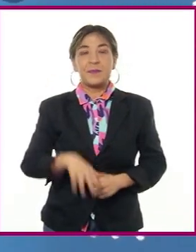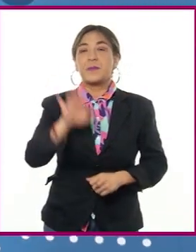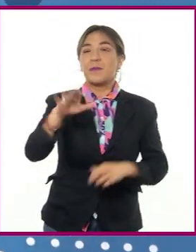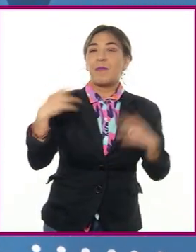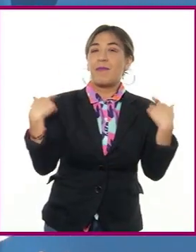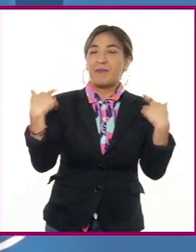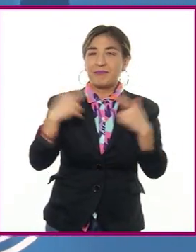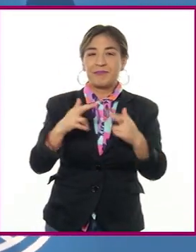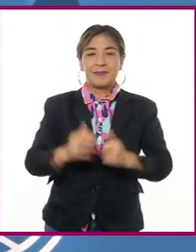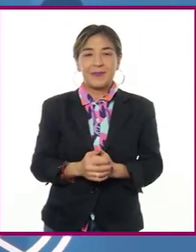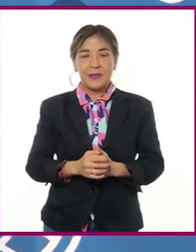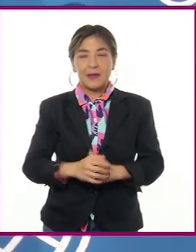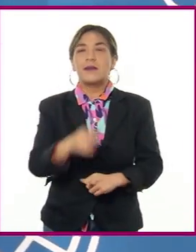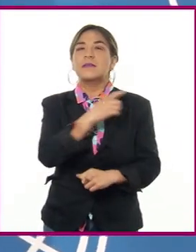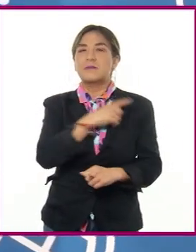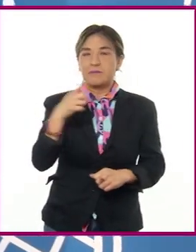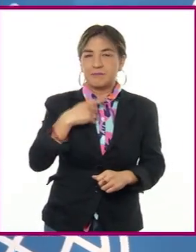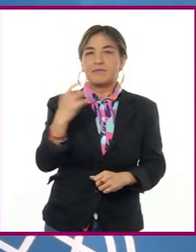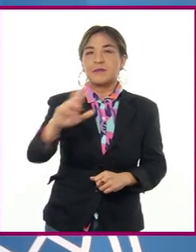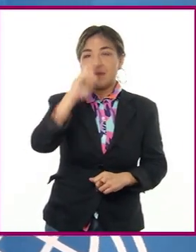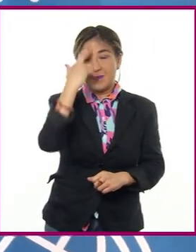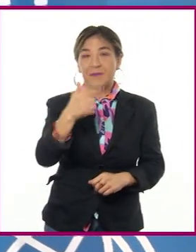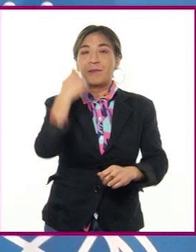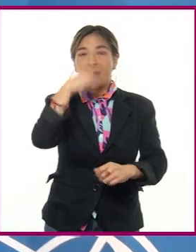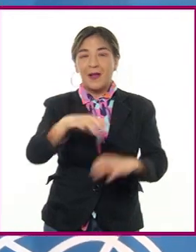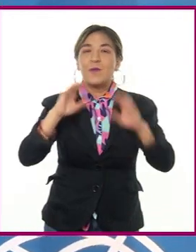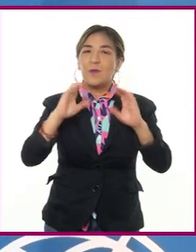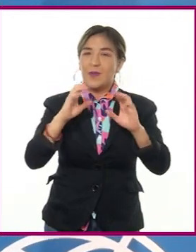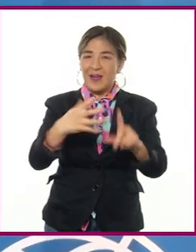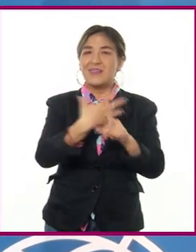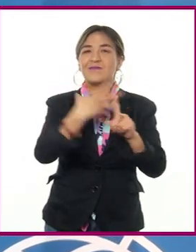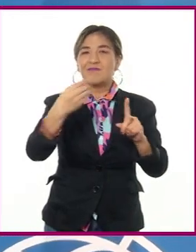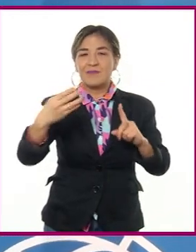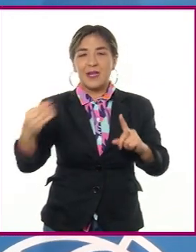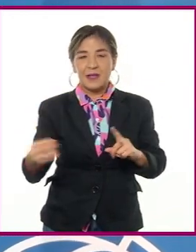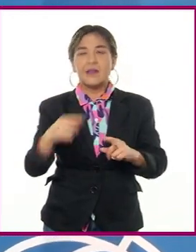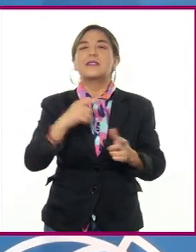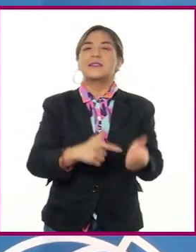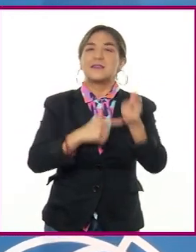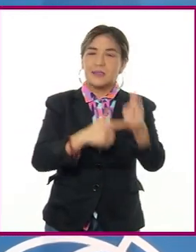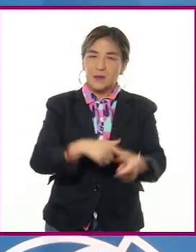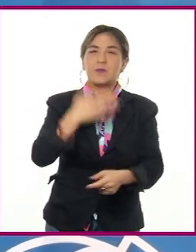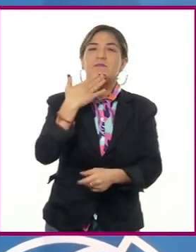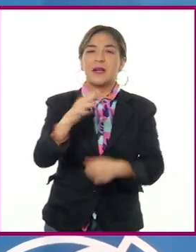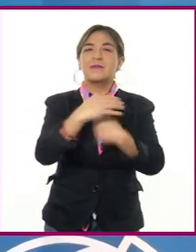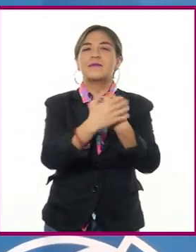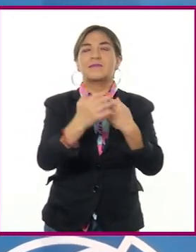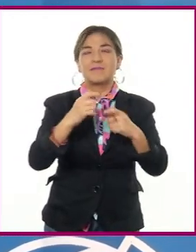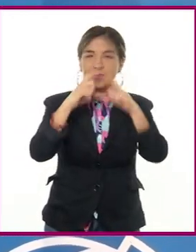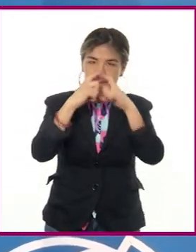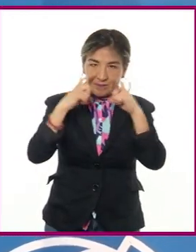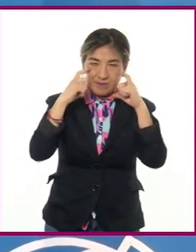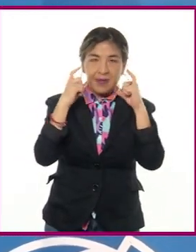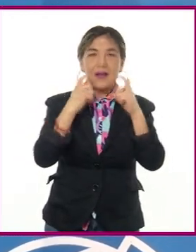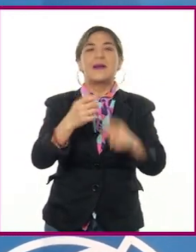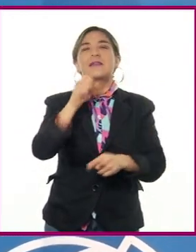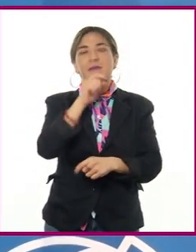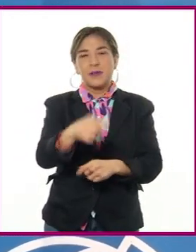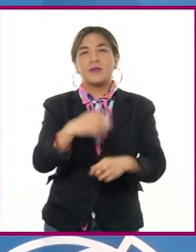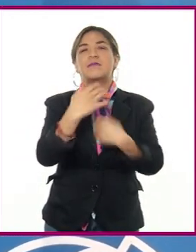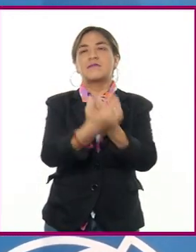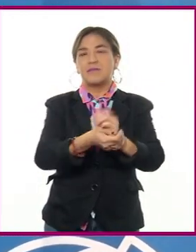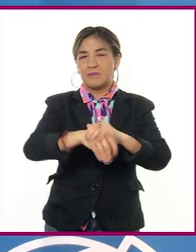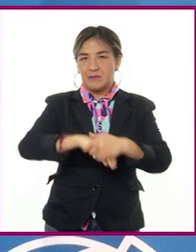Maestra, debemos recordar que para evitar contagios hay que continuar con el correcto uso de la mascarilla, lavarse las